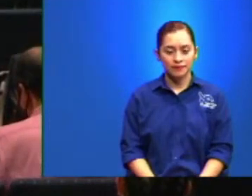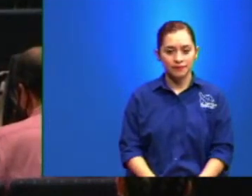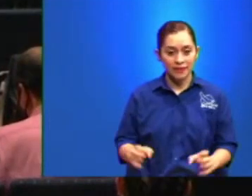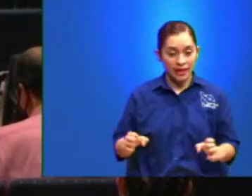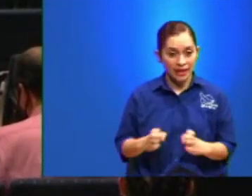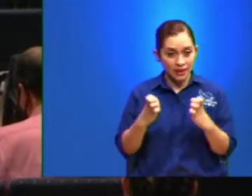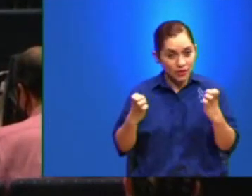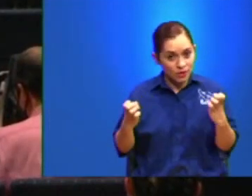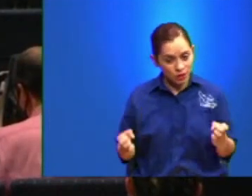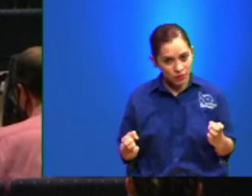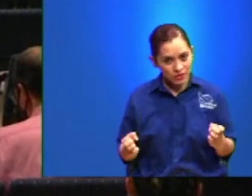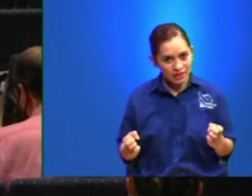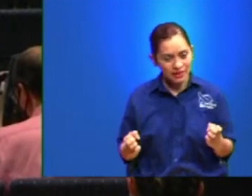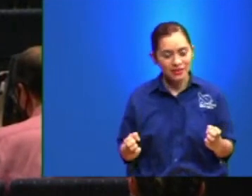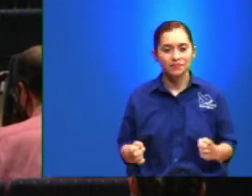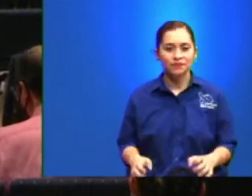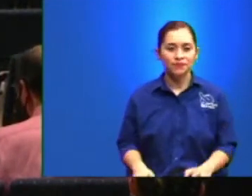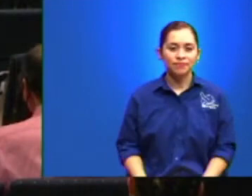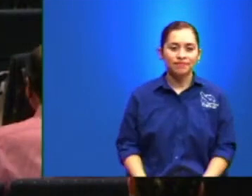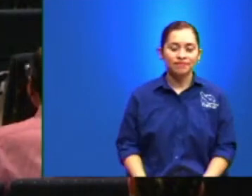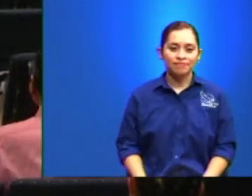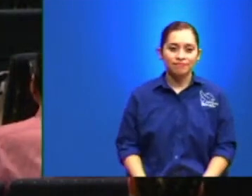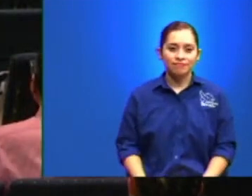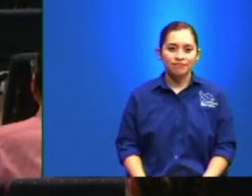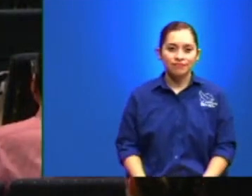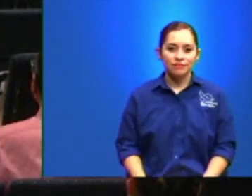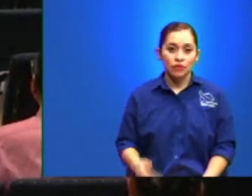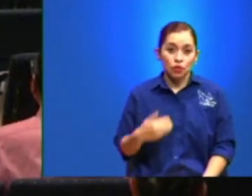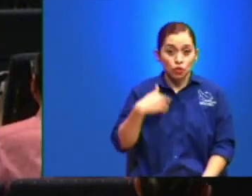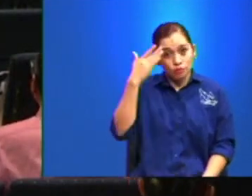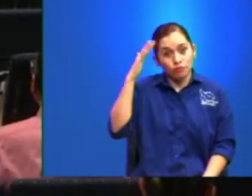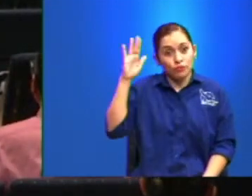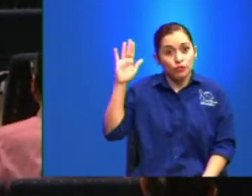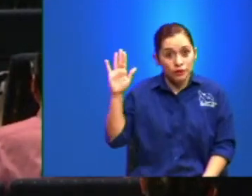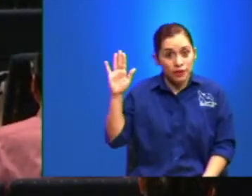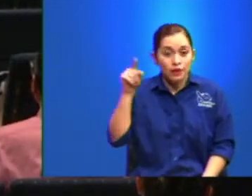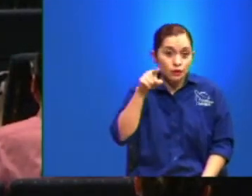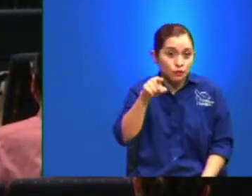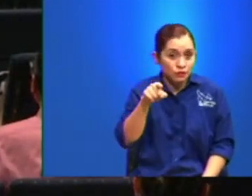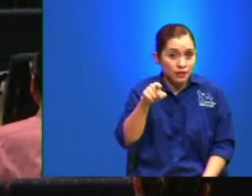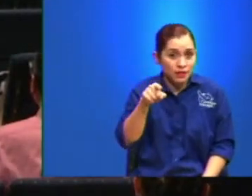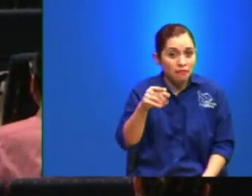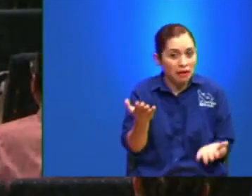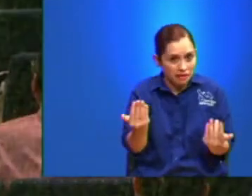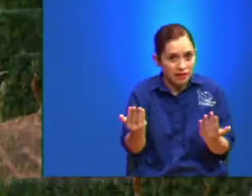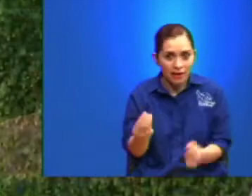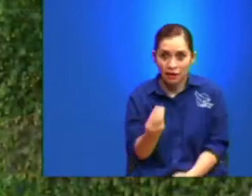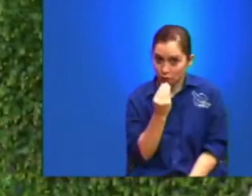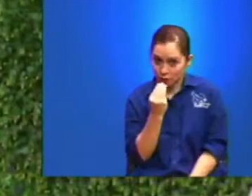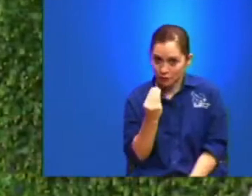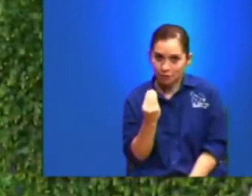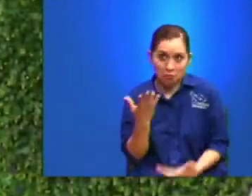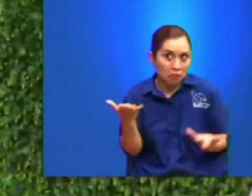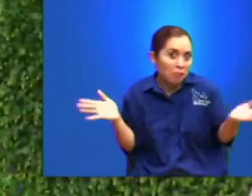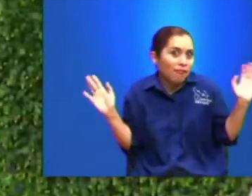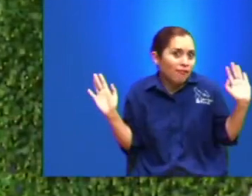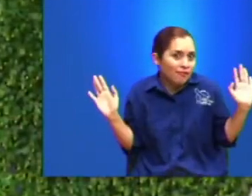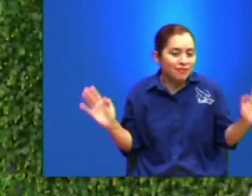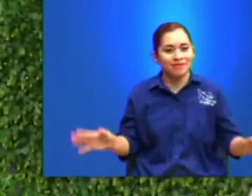entonces pues no sé si se va a dar algo usted ese día entonces aquí también me lave